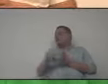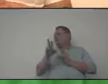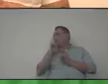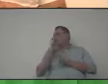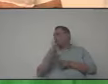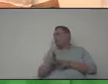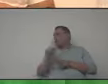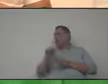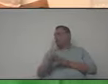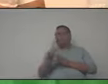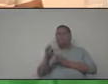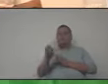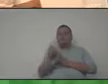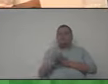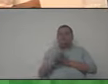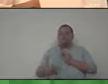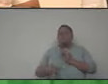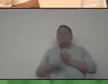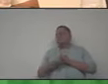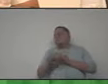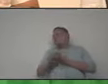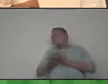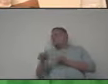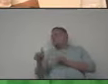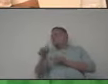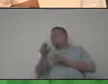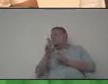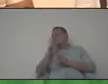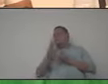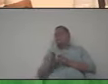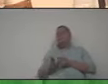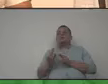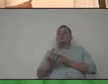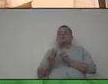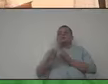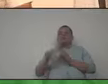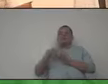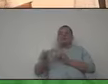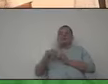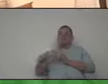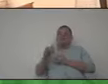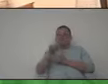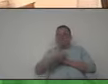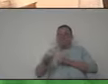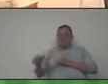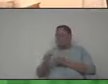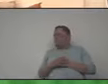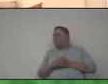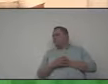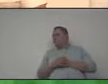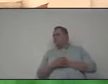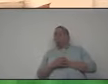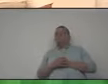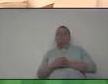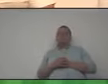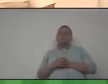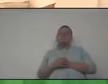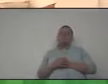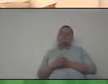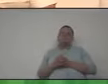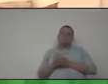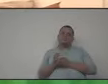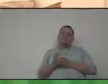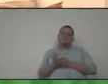estas que usted está dando, más otras muchas, van a llegar a los usuarios. Sí, otro